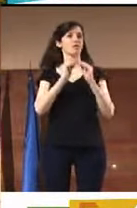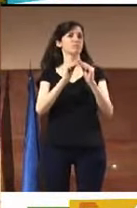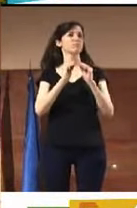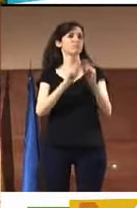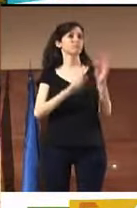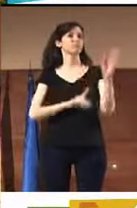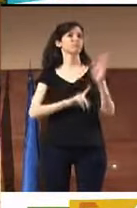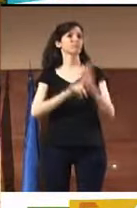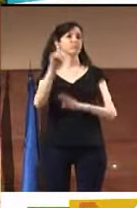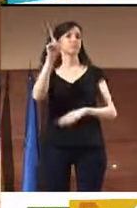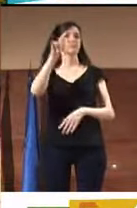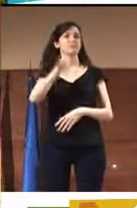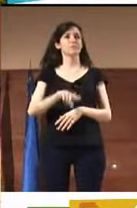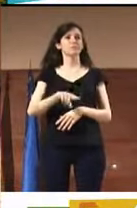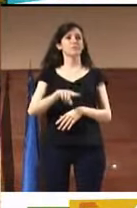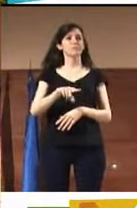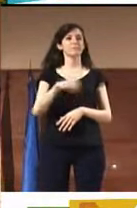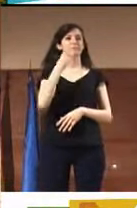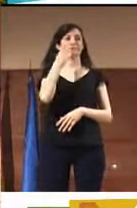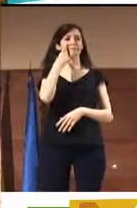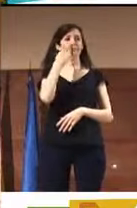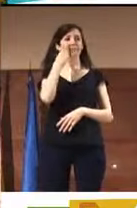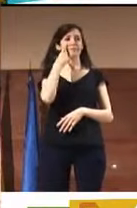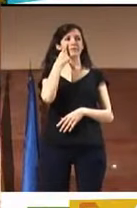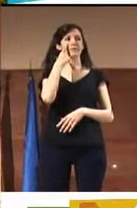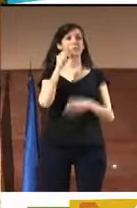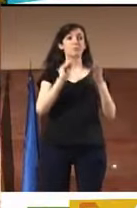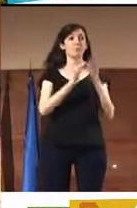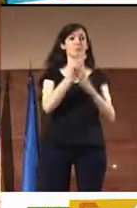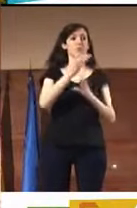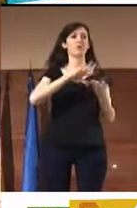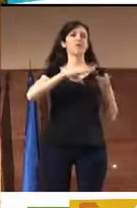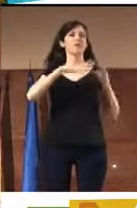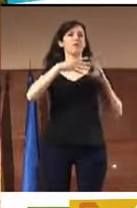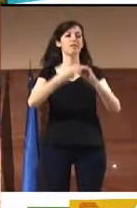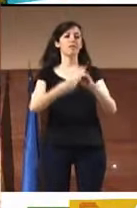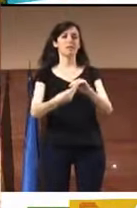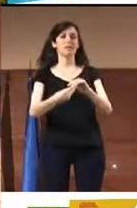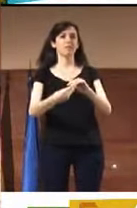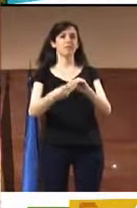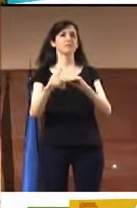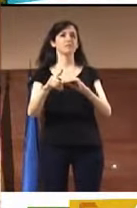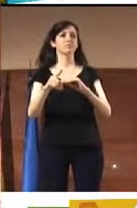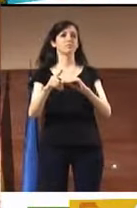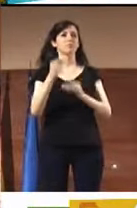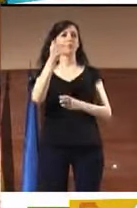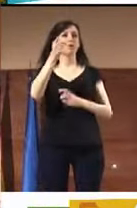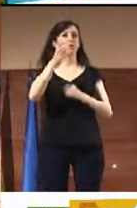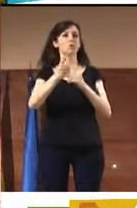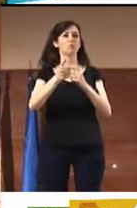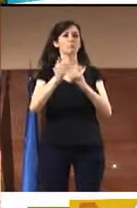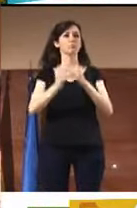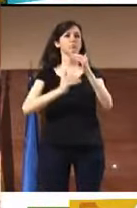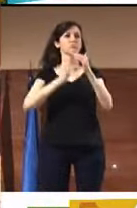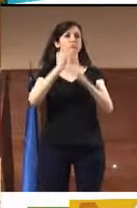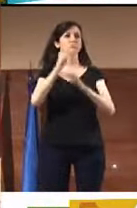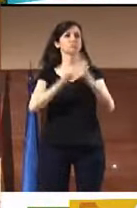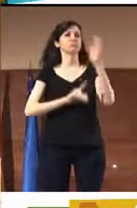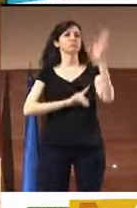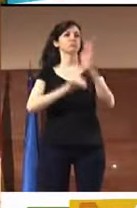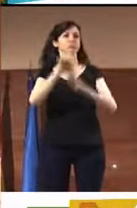y para ir observando, digamos, la propia aplicación del producto, cómo puede ir avanzando en los